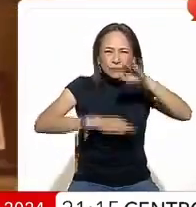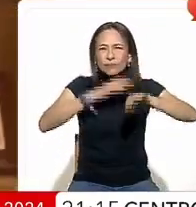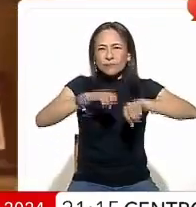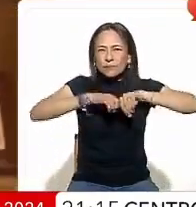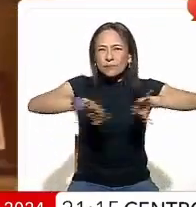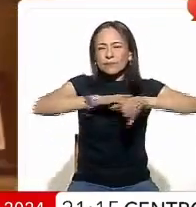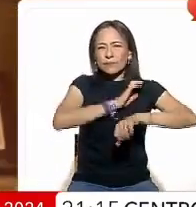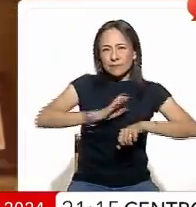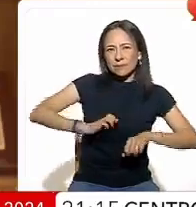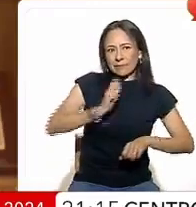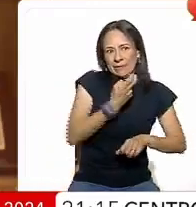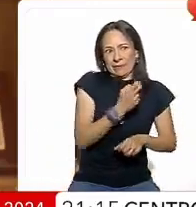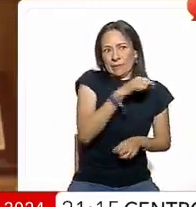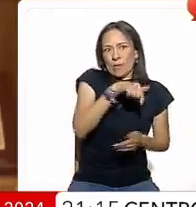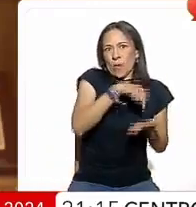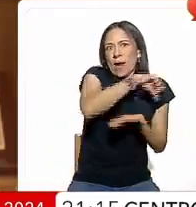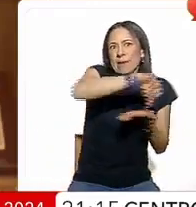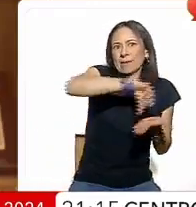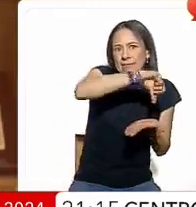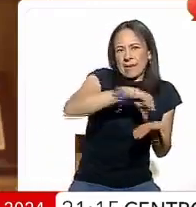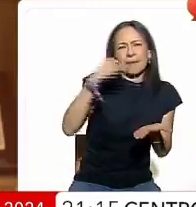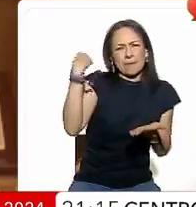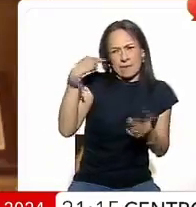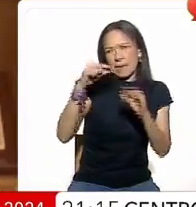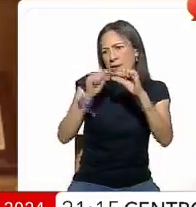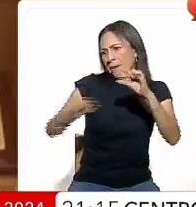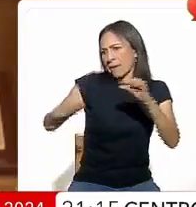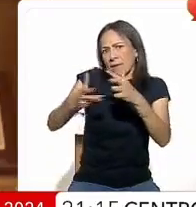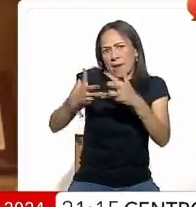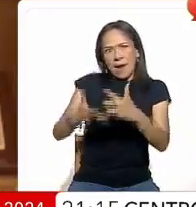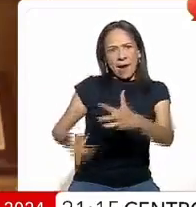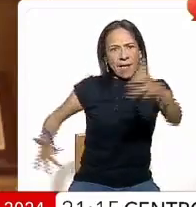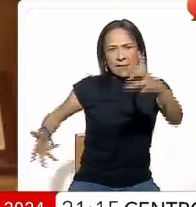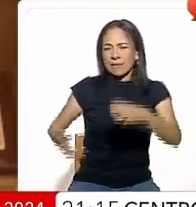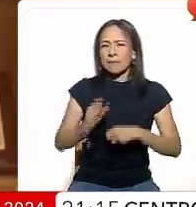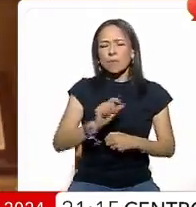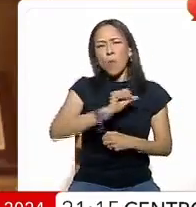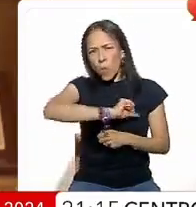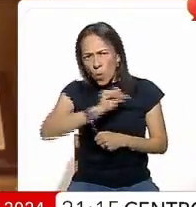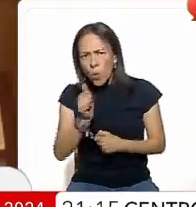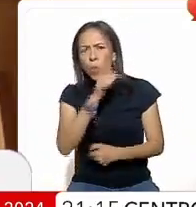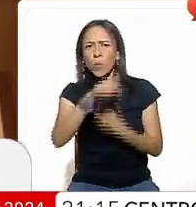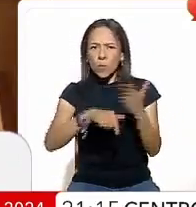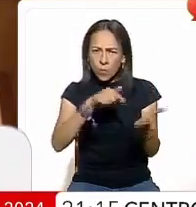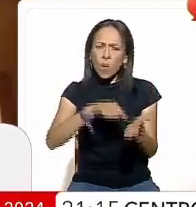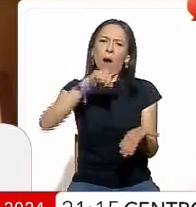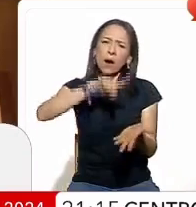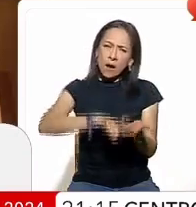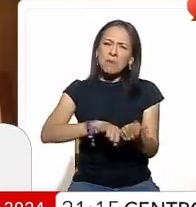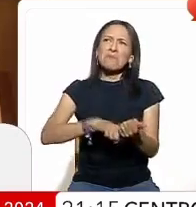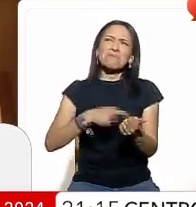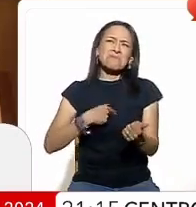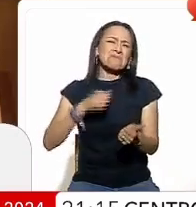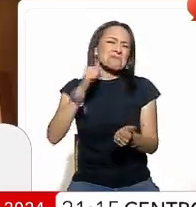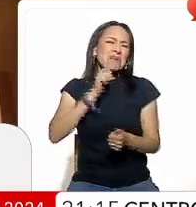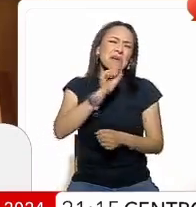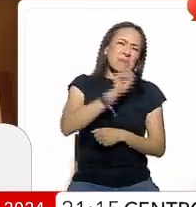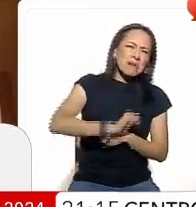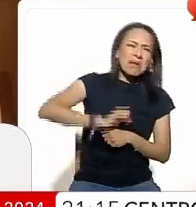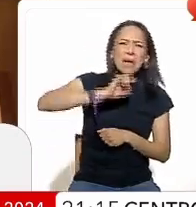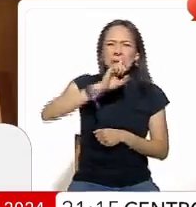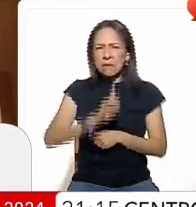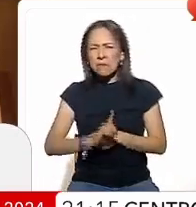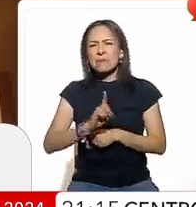Veracruz es muy grande. Y otra propiedad que yo estuve habitando en los fines de semana, que yo estaba